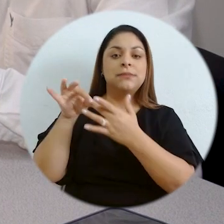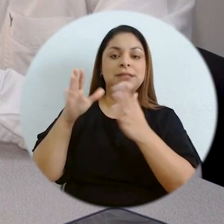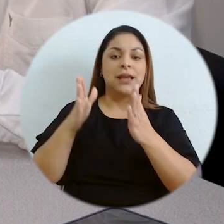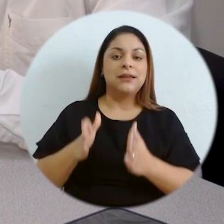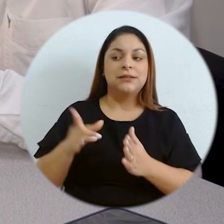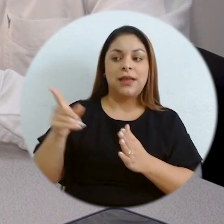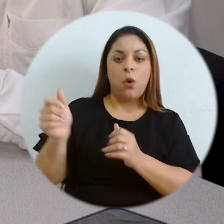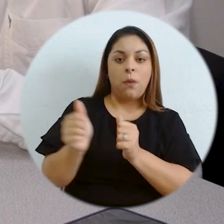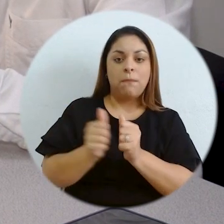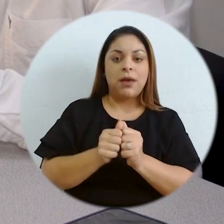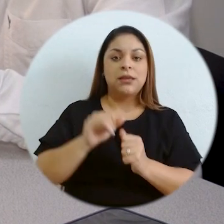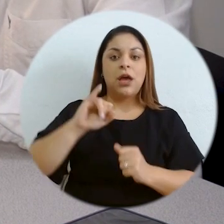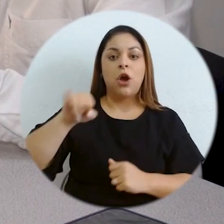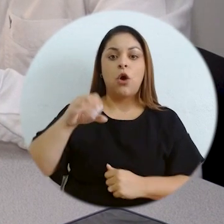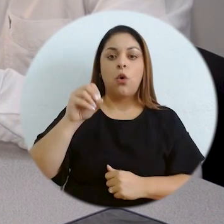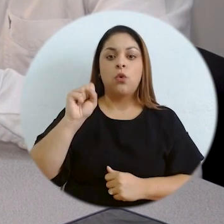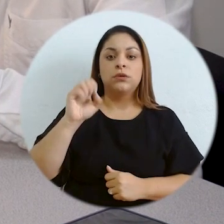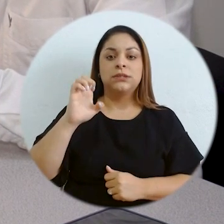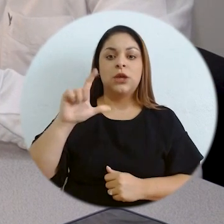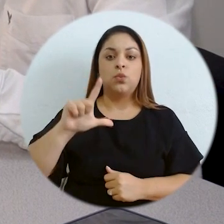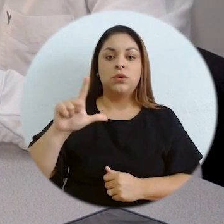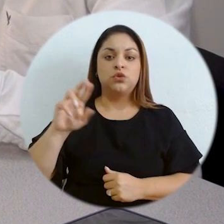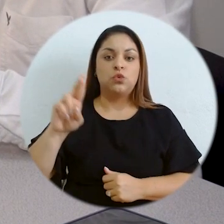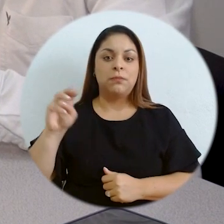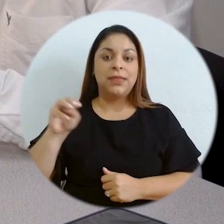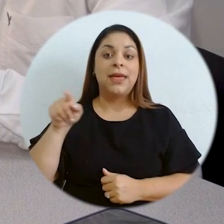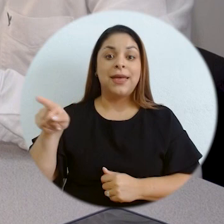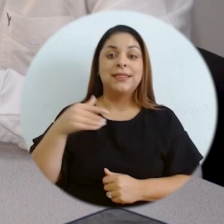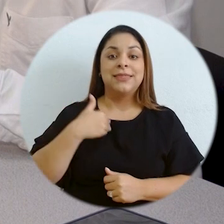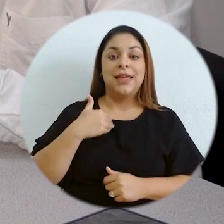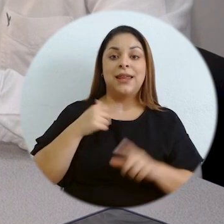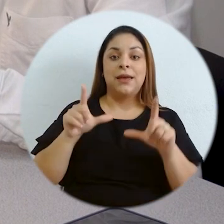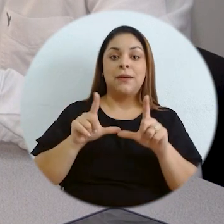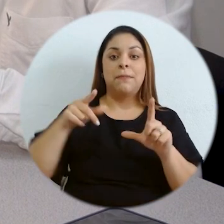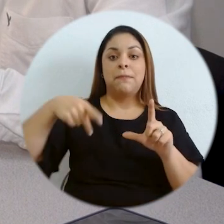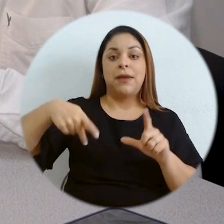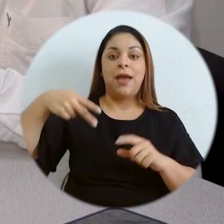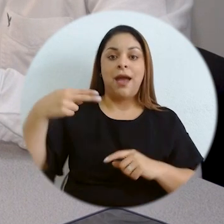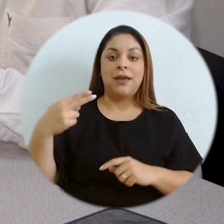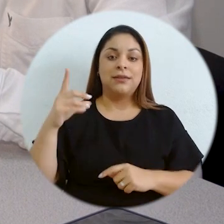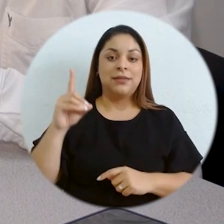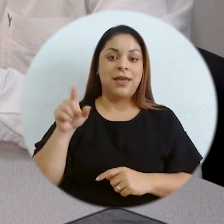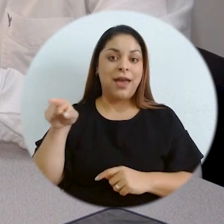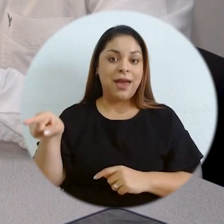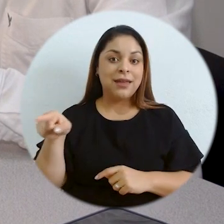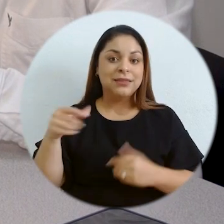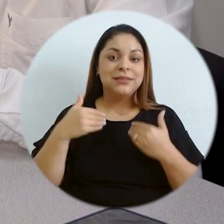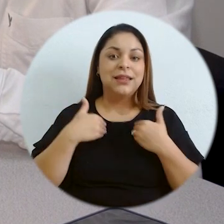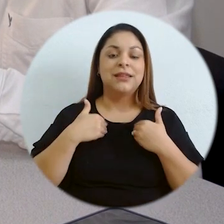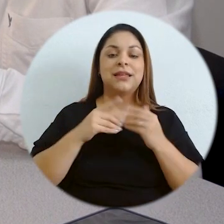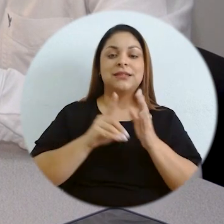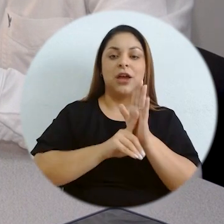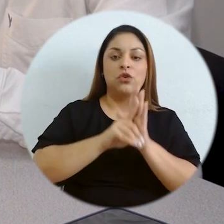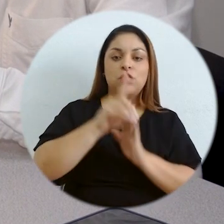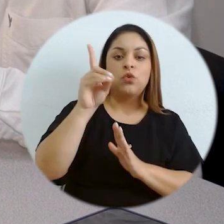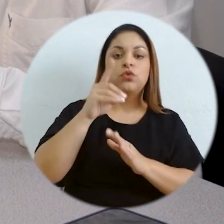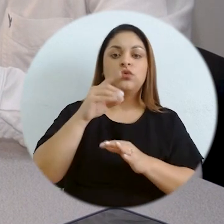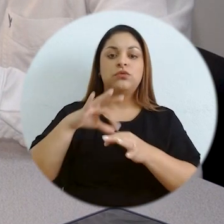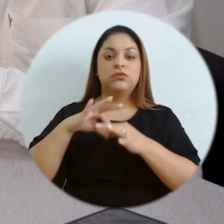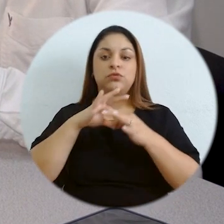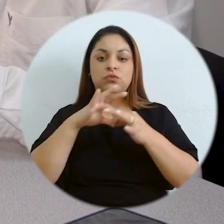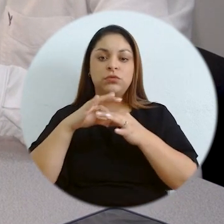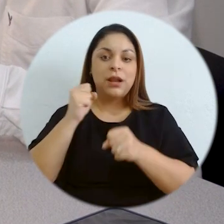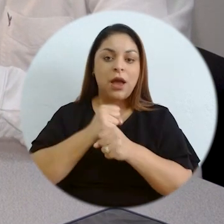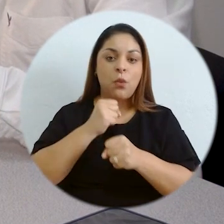acompaña el especialista José Luis Ros Medina, quien tiene un doctorado en Sociedad, Desarrollo y Relaciones